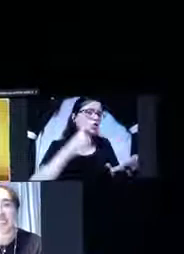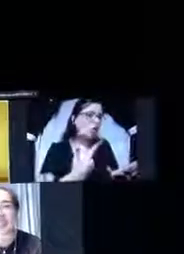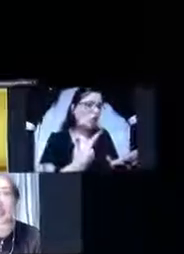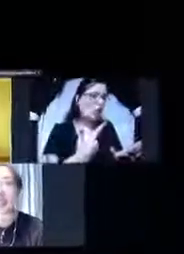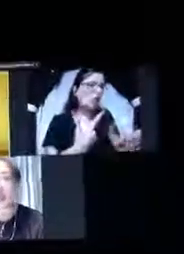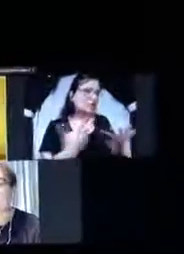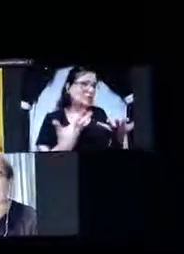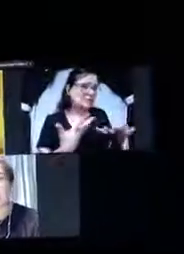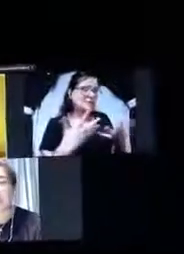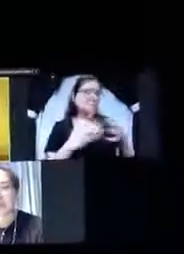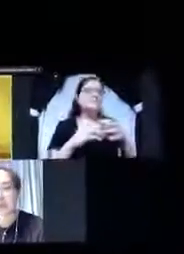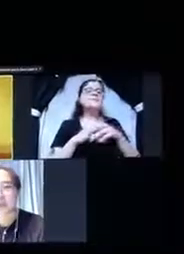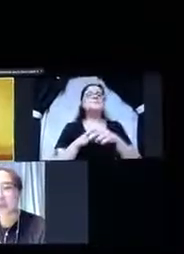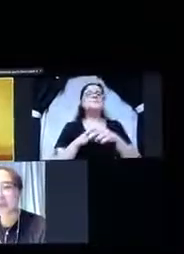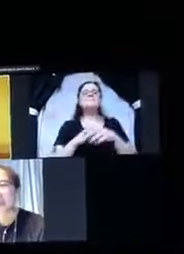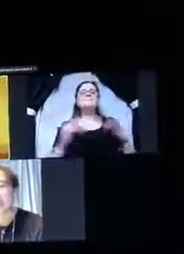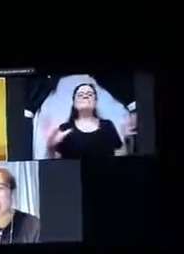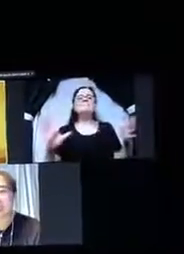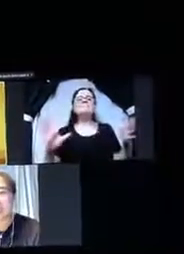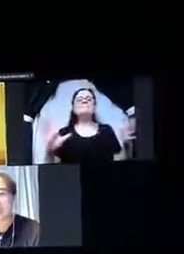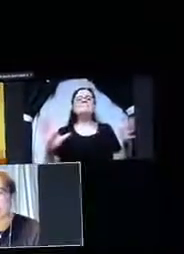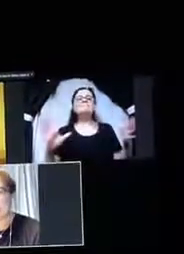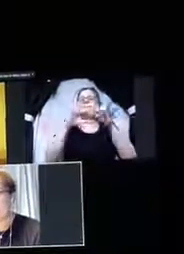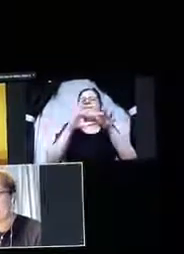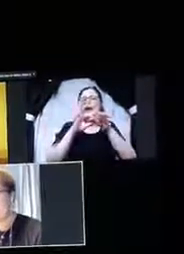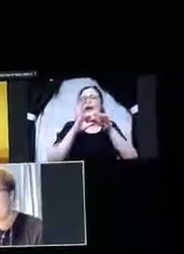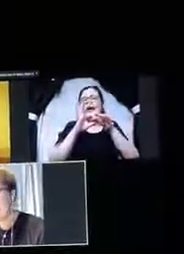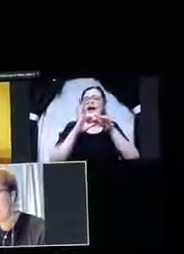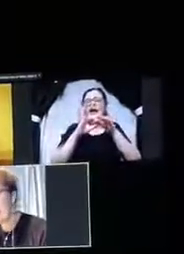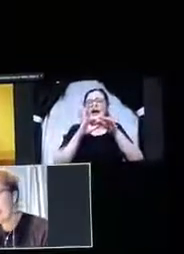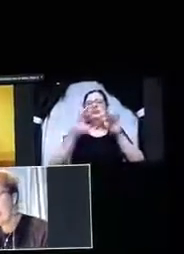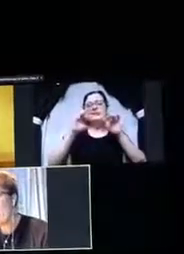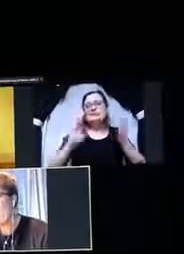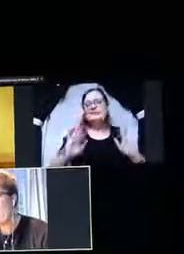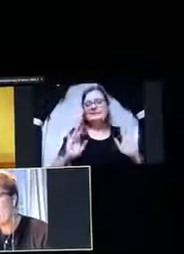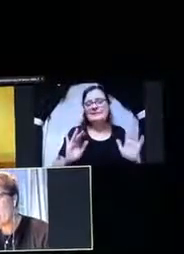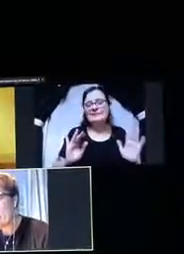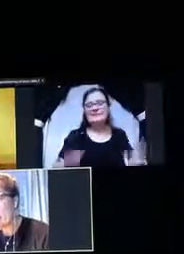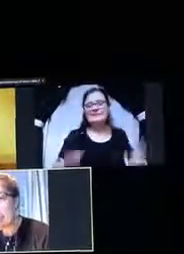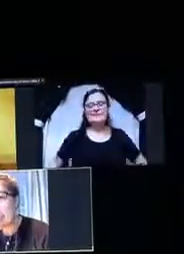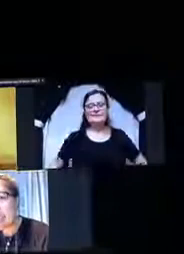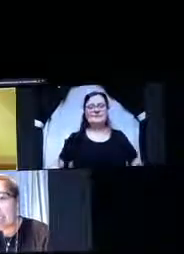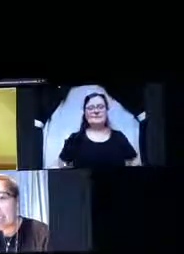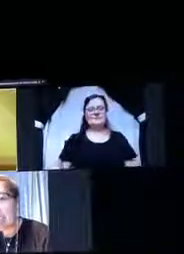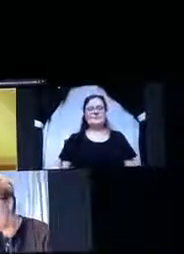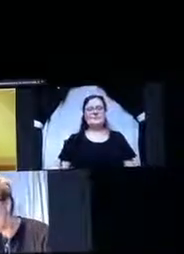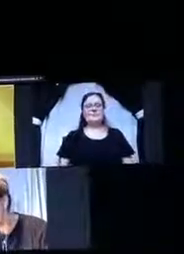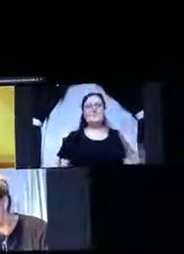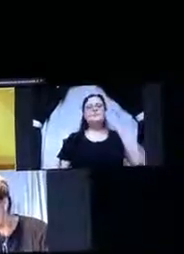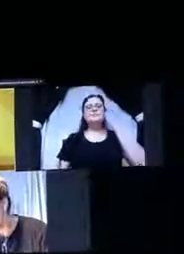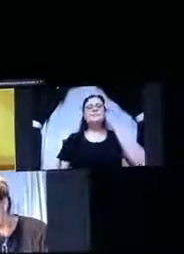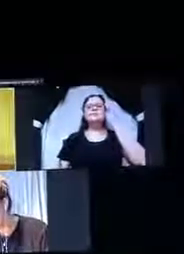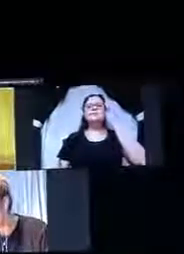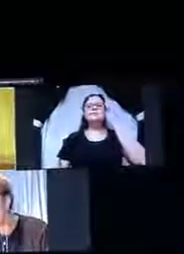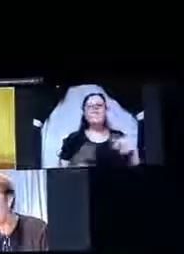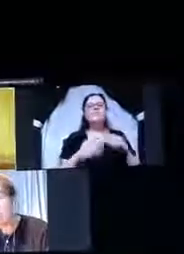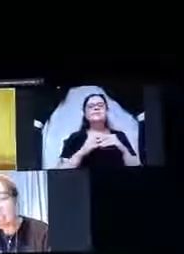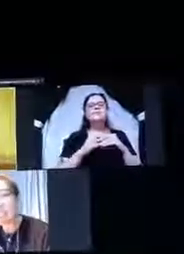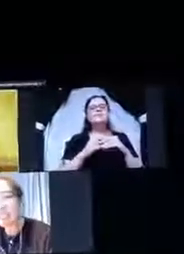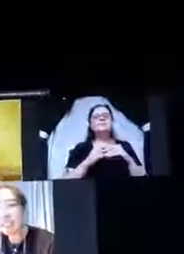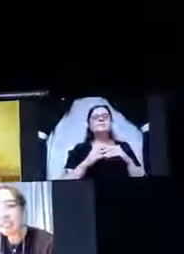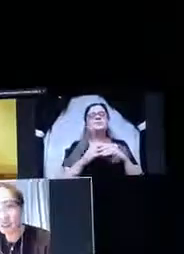es un método logopédico. Bien, sí, totalmente. Bien. Por el otro lado, nos preguntaba sobre el déficit